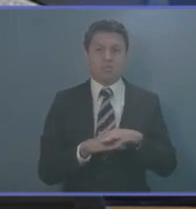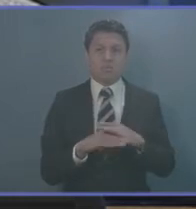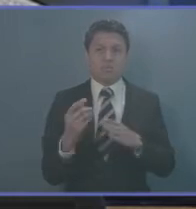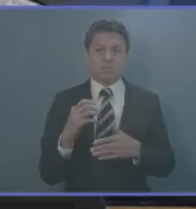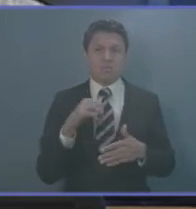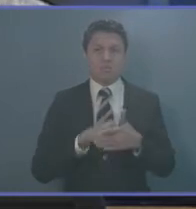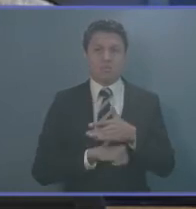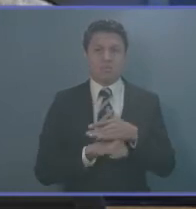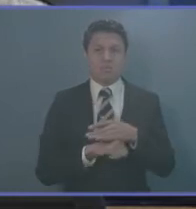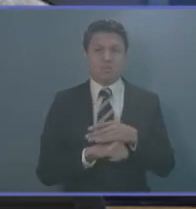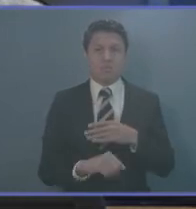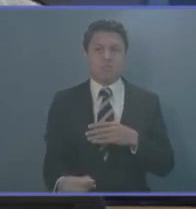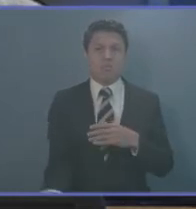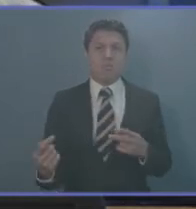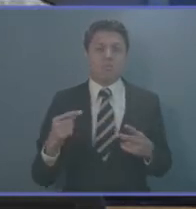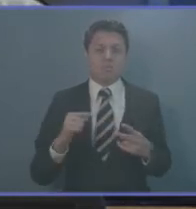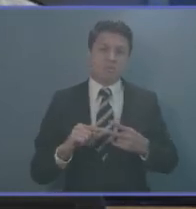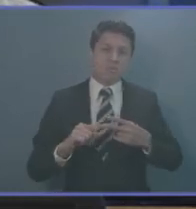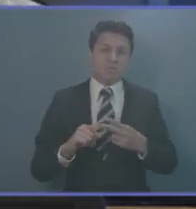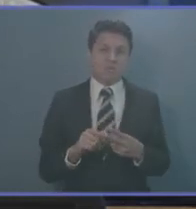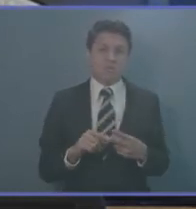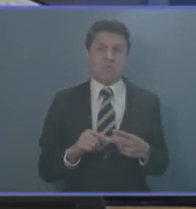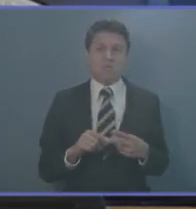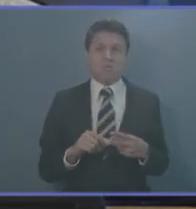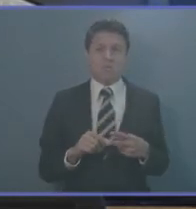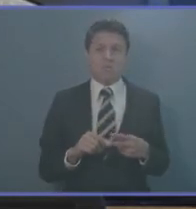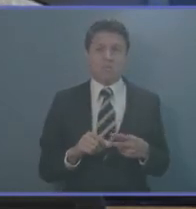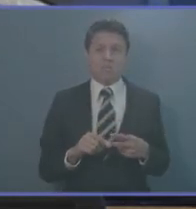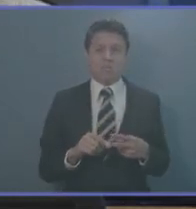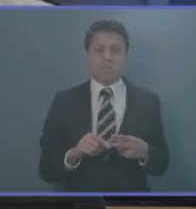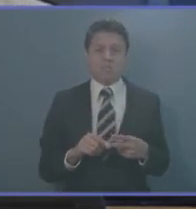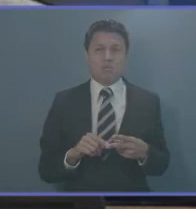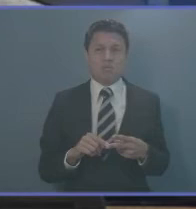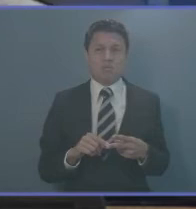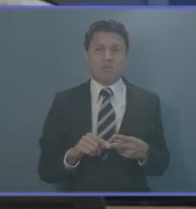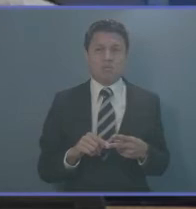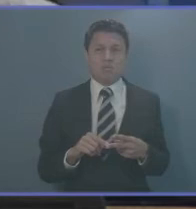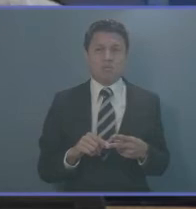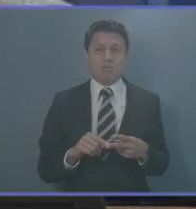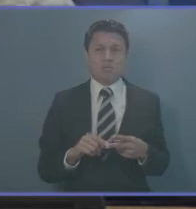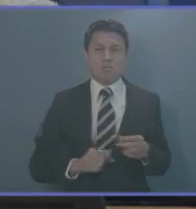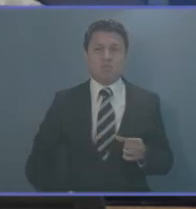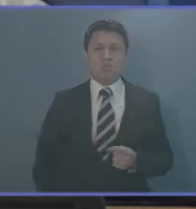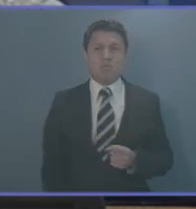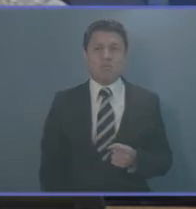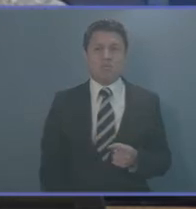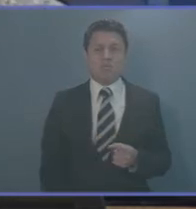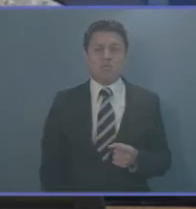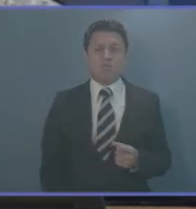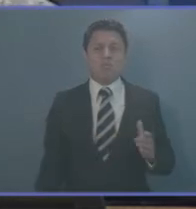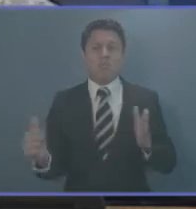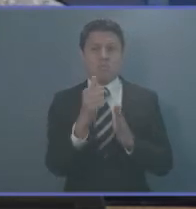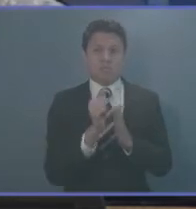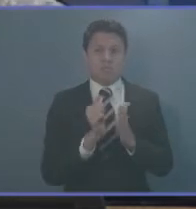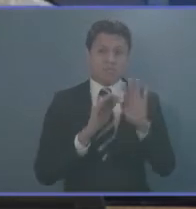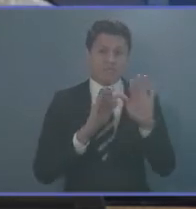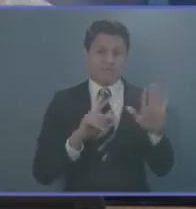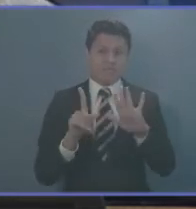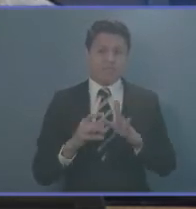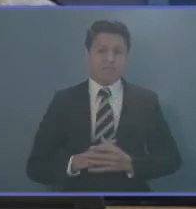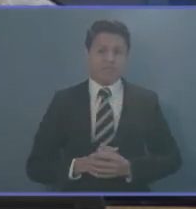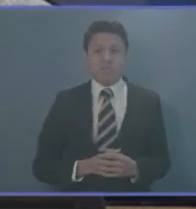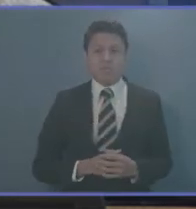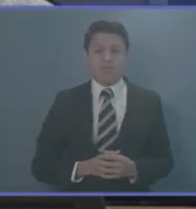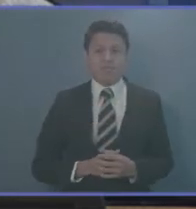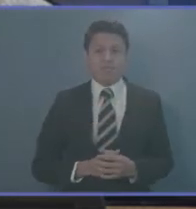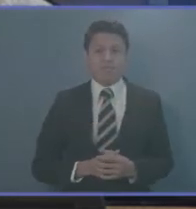De la base imponible. Artículo 16. Para los